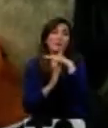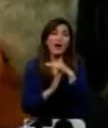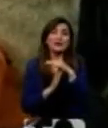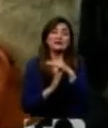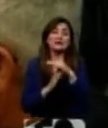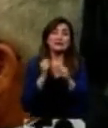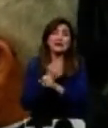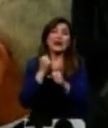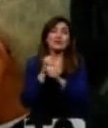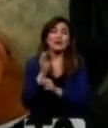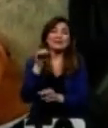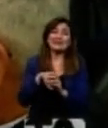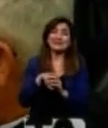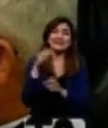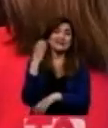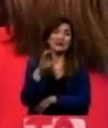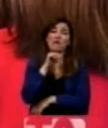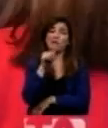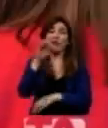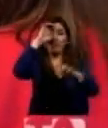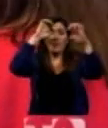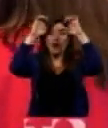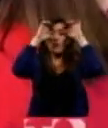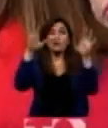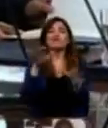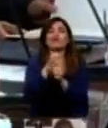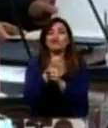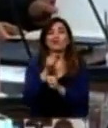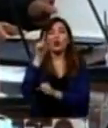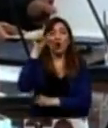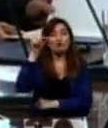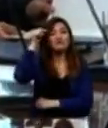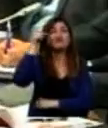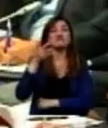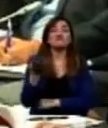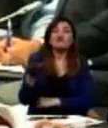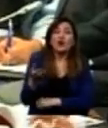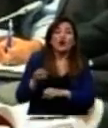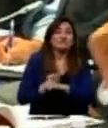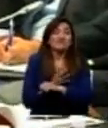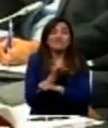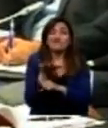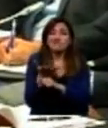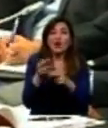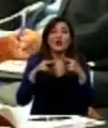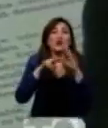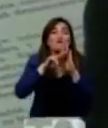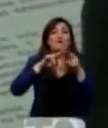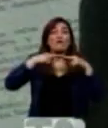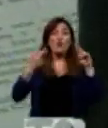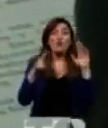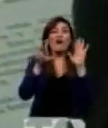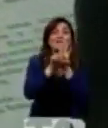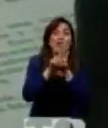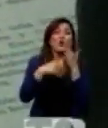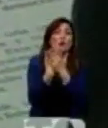mucho. Pero casa adentro criticó la falta de estrategia de seguridad por parte del gobierno, por lo que recomiendan reformas a leyes y la